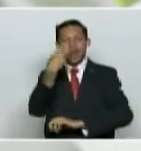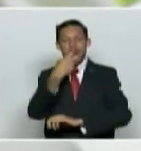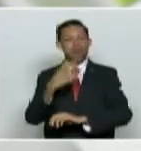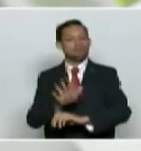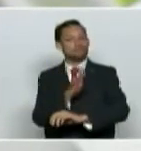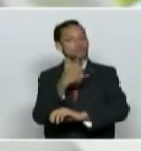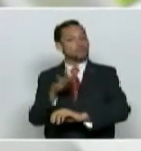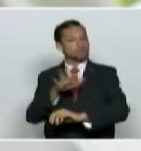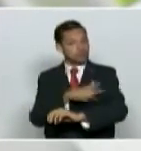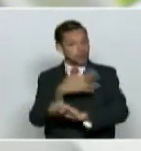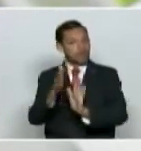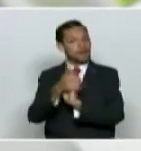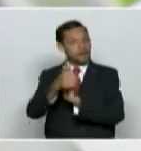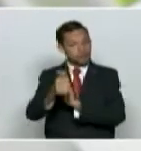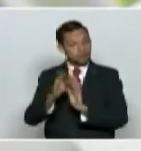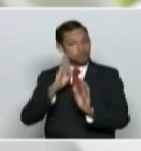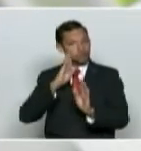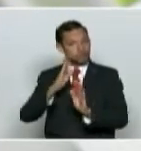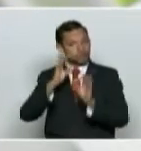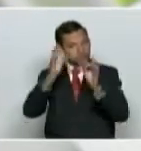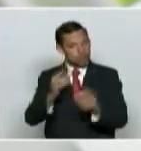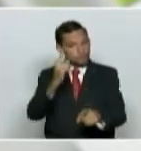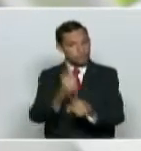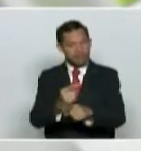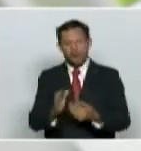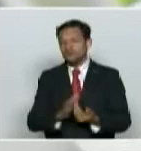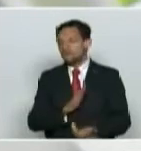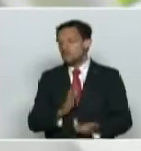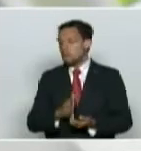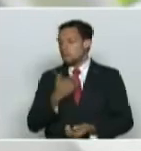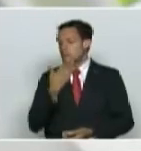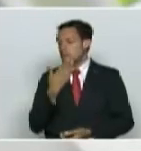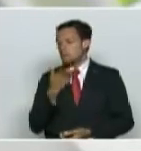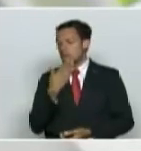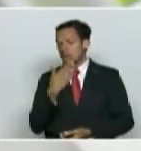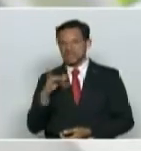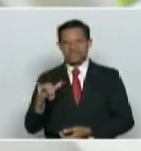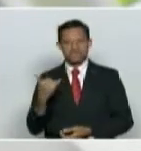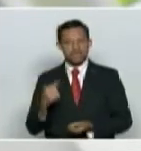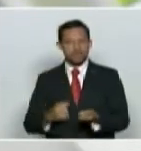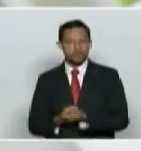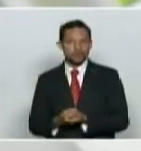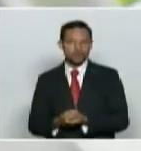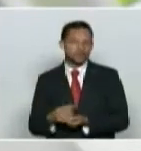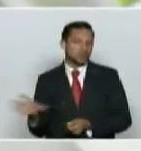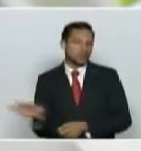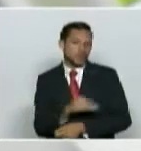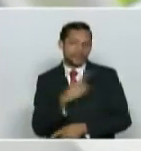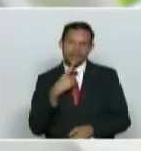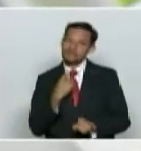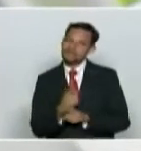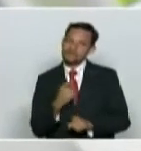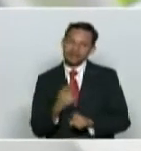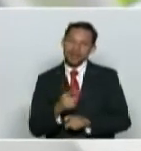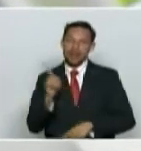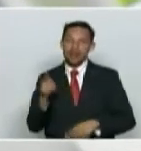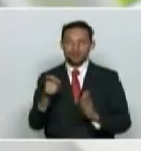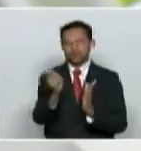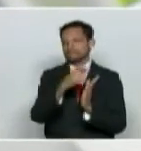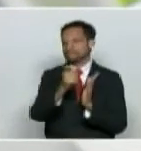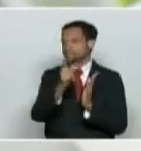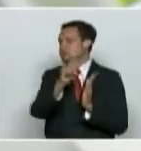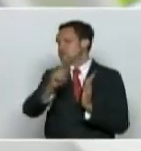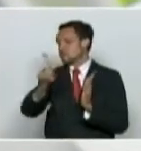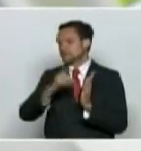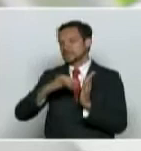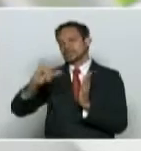donde hay mucho futuro, no es fácil, porque uno quisiera decir sí a todos. Pero bueno, me tocó esta tarea difícil de ser